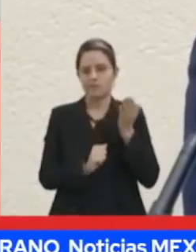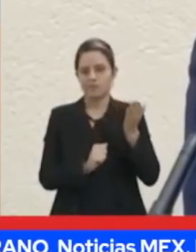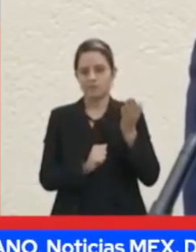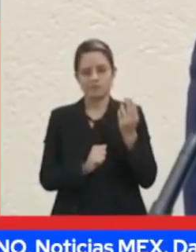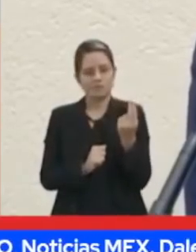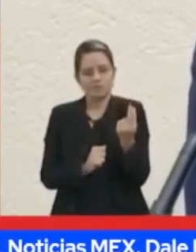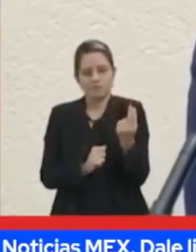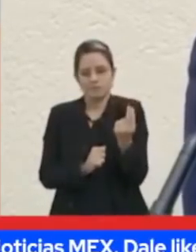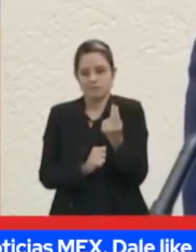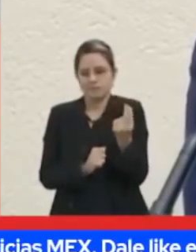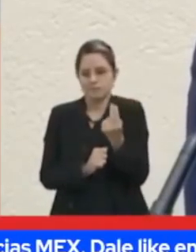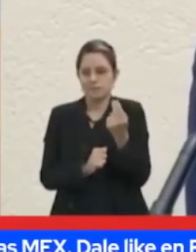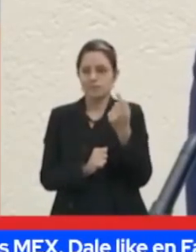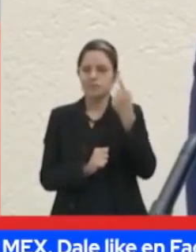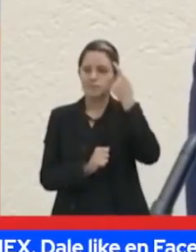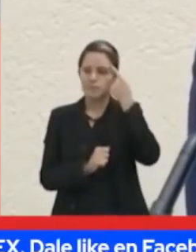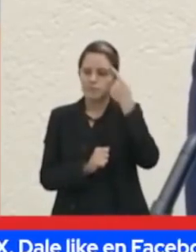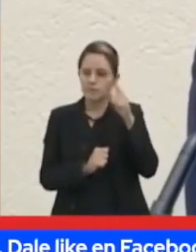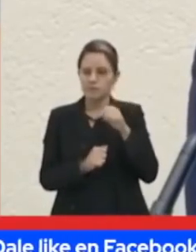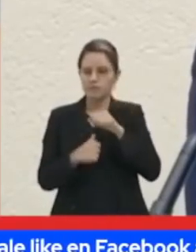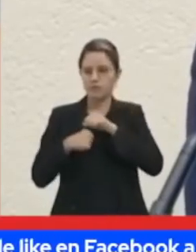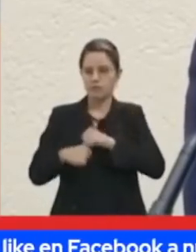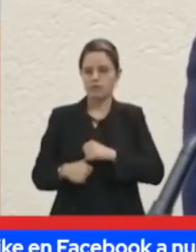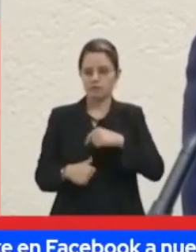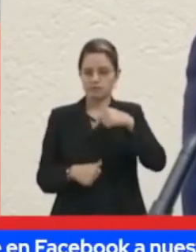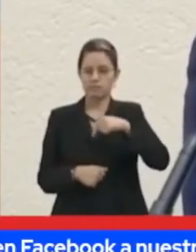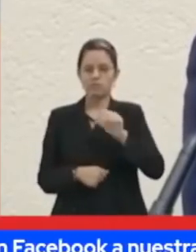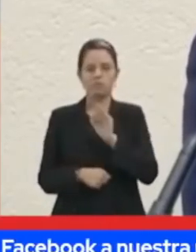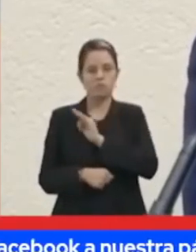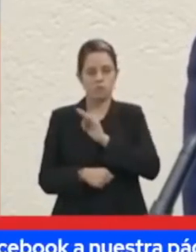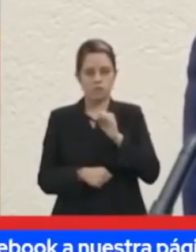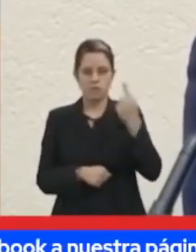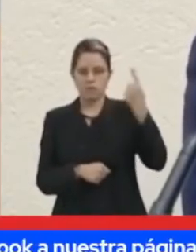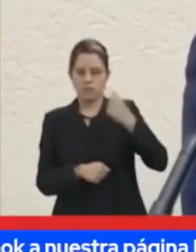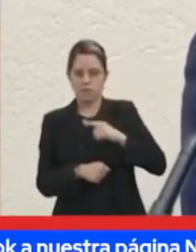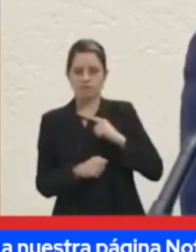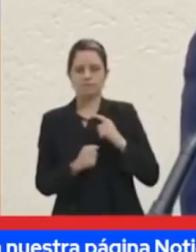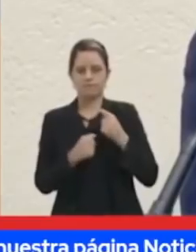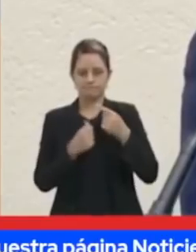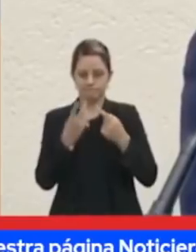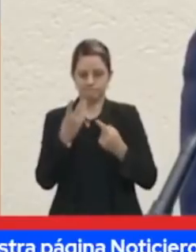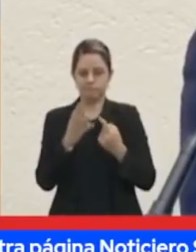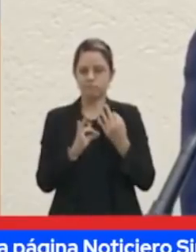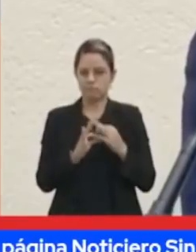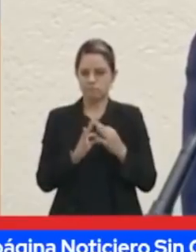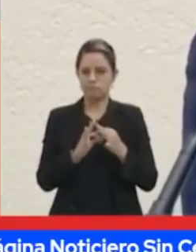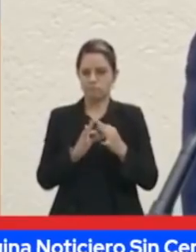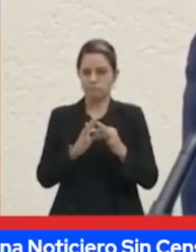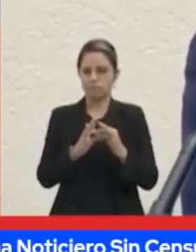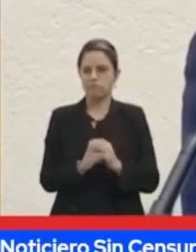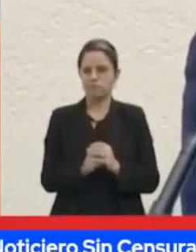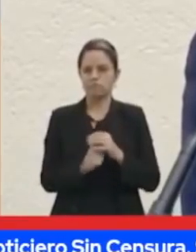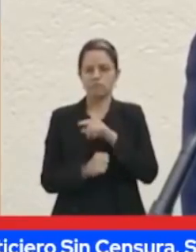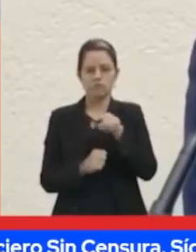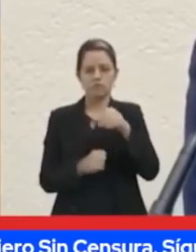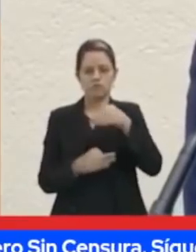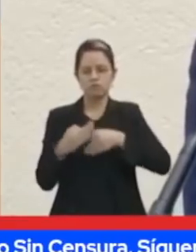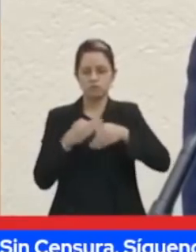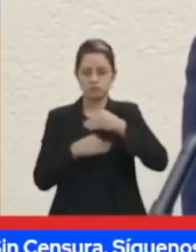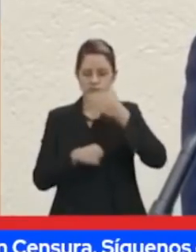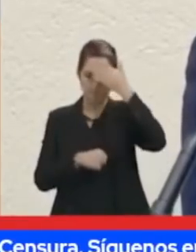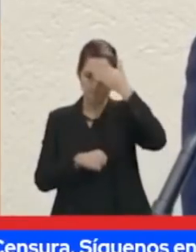indispensables para que esta autoridad pueda cumplir con el mandato constitucional en esta materia es de todos ustedes sabido y no